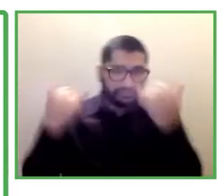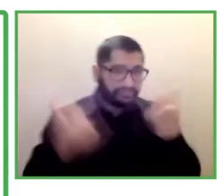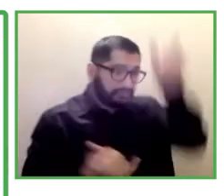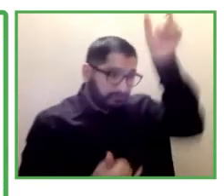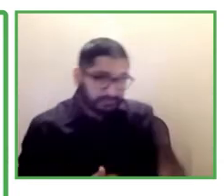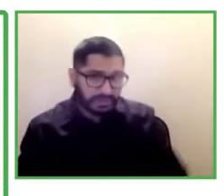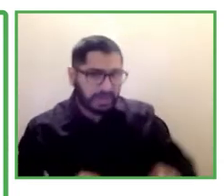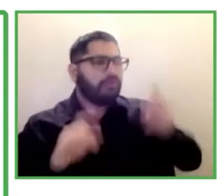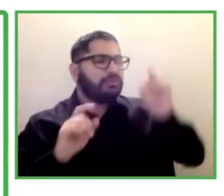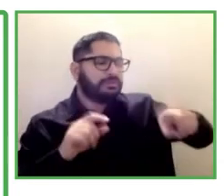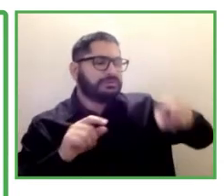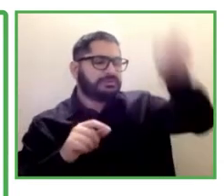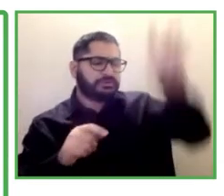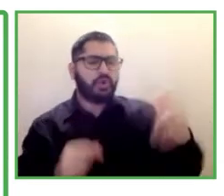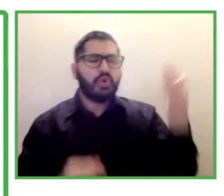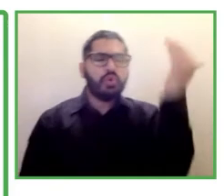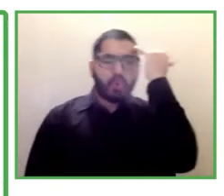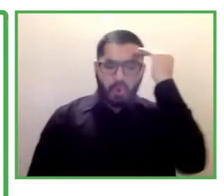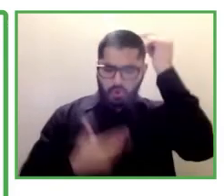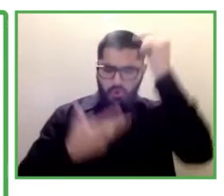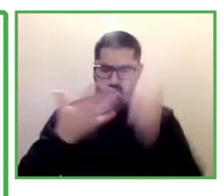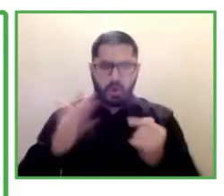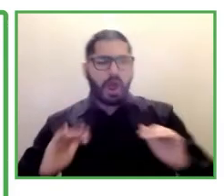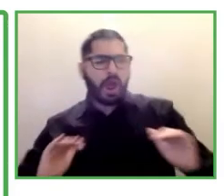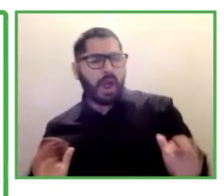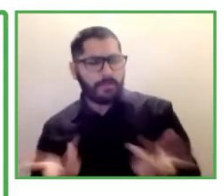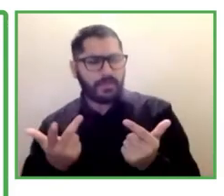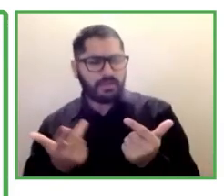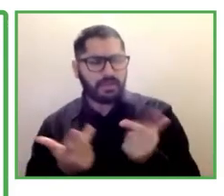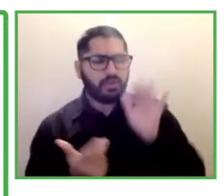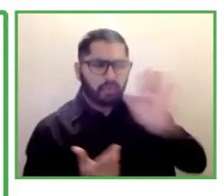Don't just talk the talk, but really walk the walk. Decimos